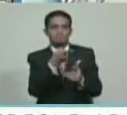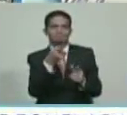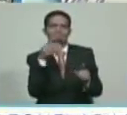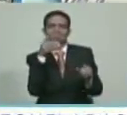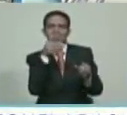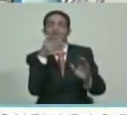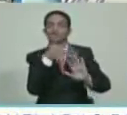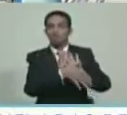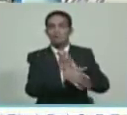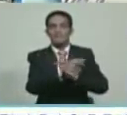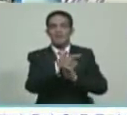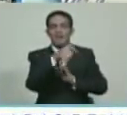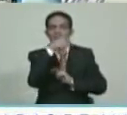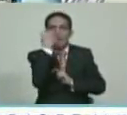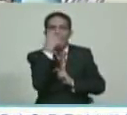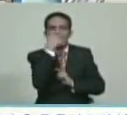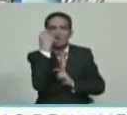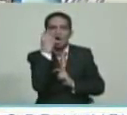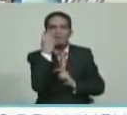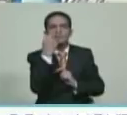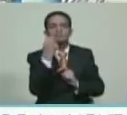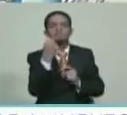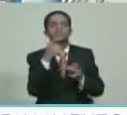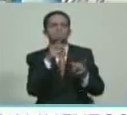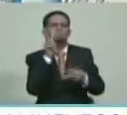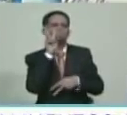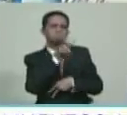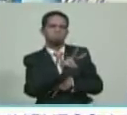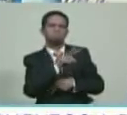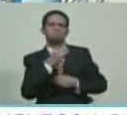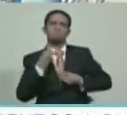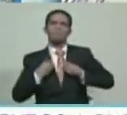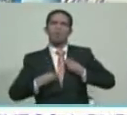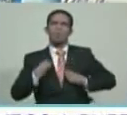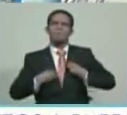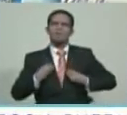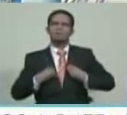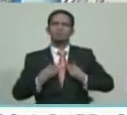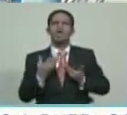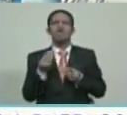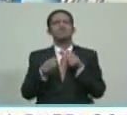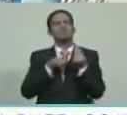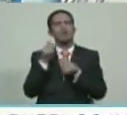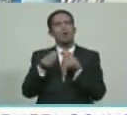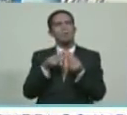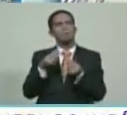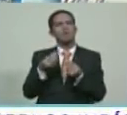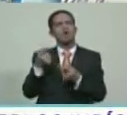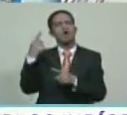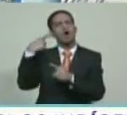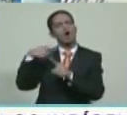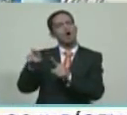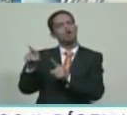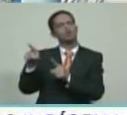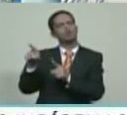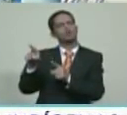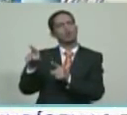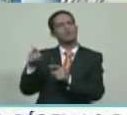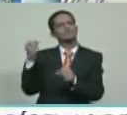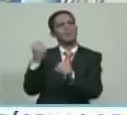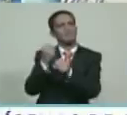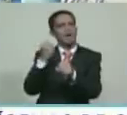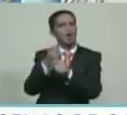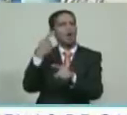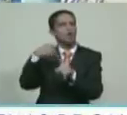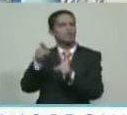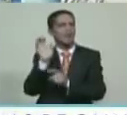un énfasis muy grande porque vimos con preocupación cómo en la gestión pasada, una gestión leonina, criminal,